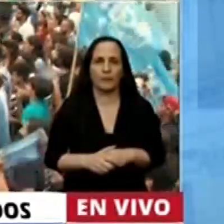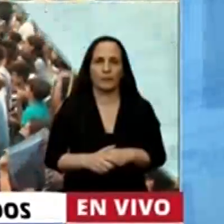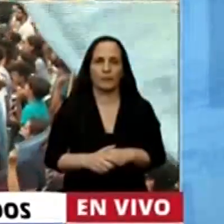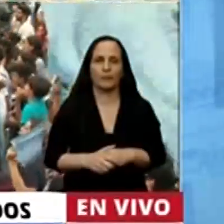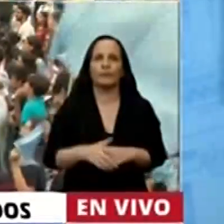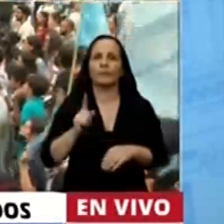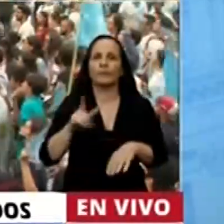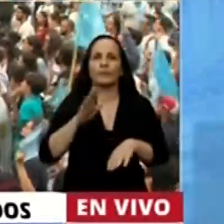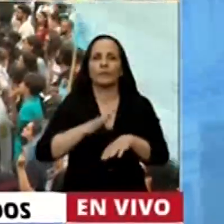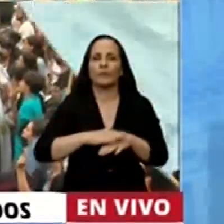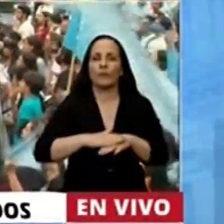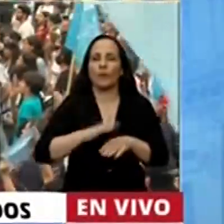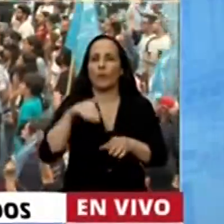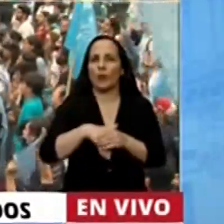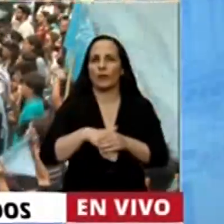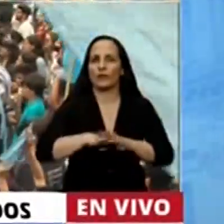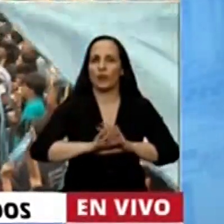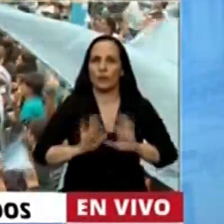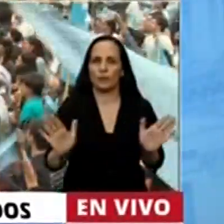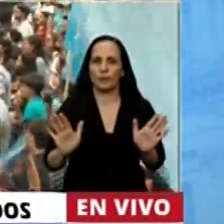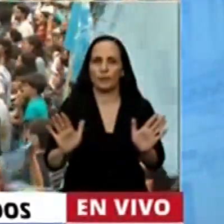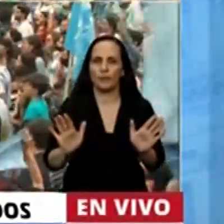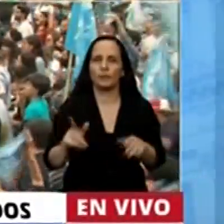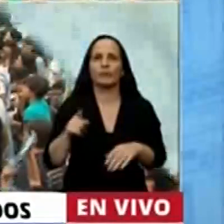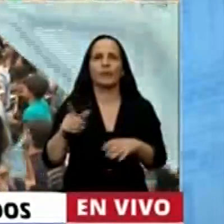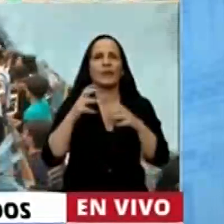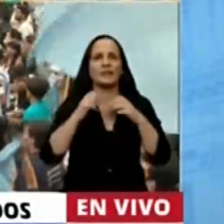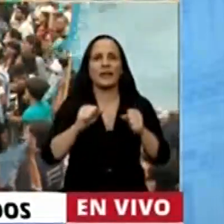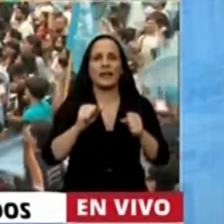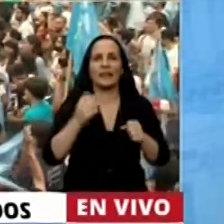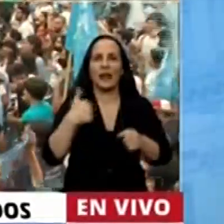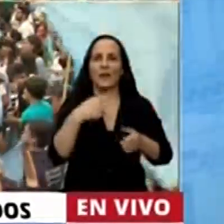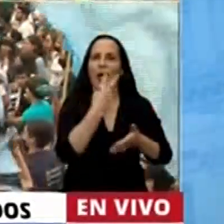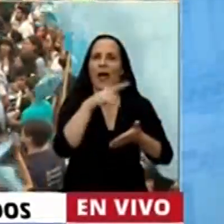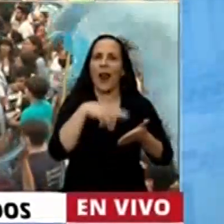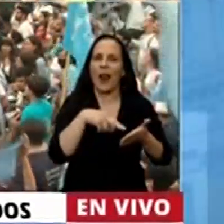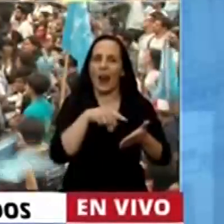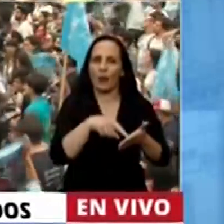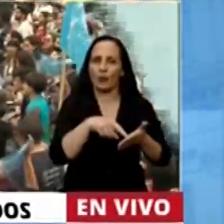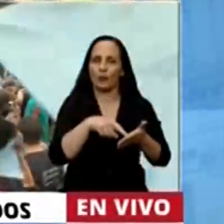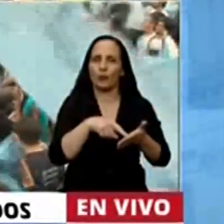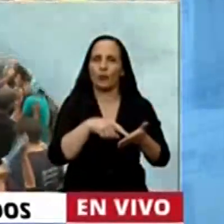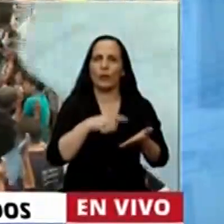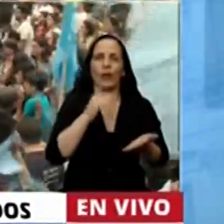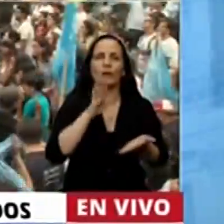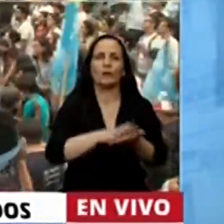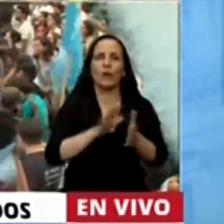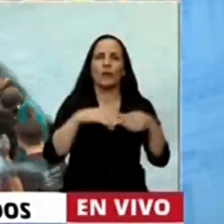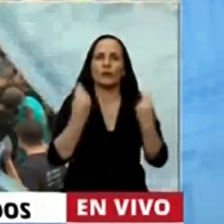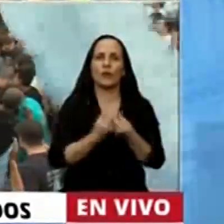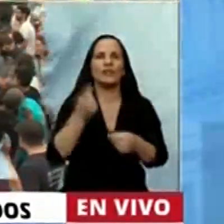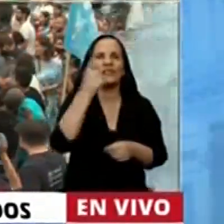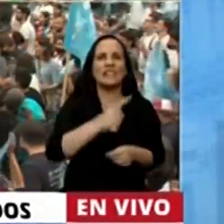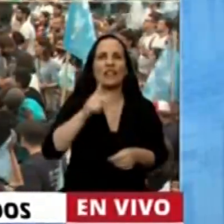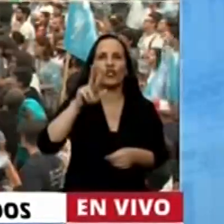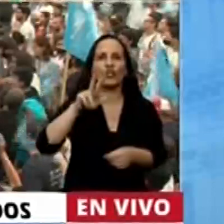La Cámara de Diputados aprobó en general por 131 votos a favor el proyecto de interrupción voluntaria del embarazo, mientras que